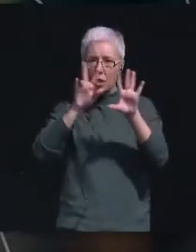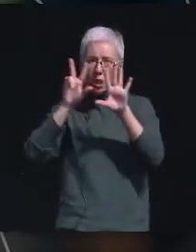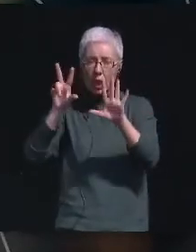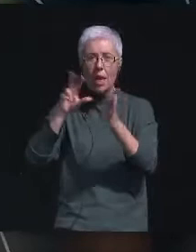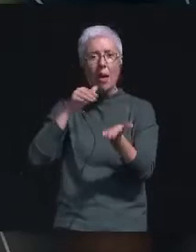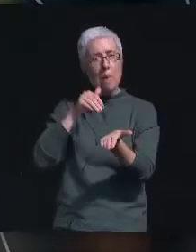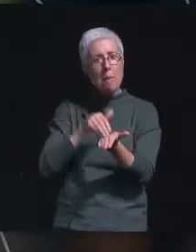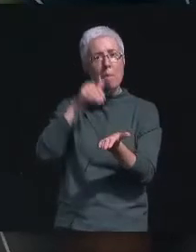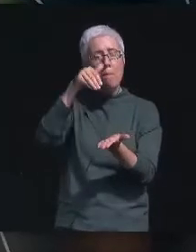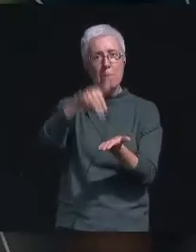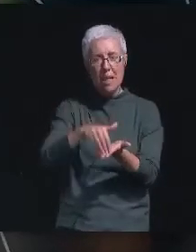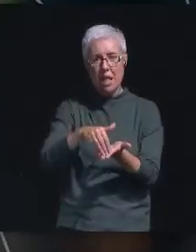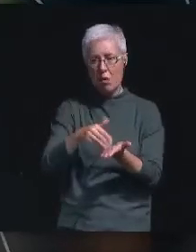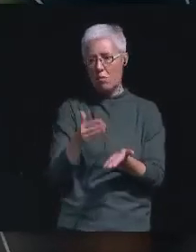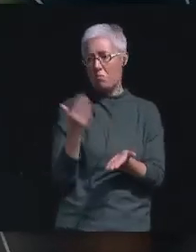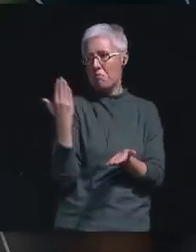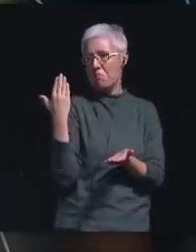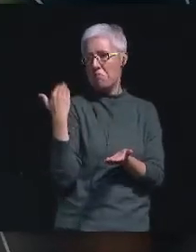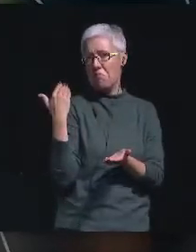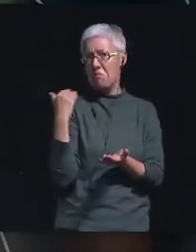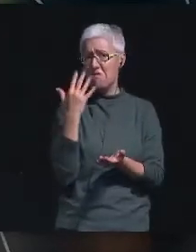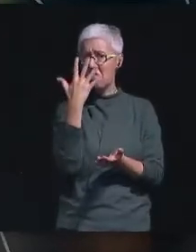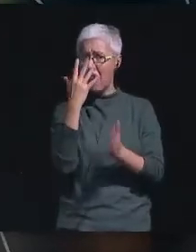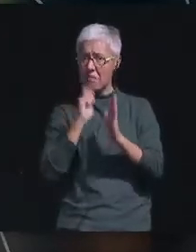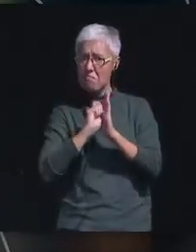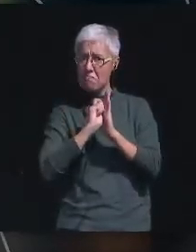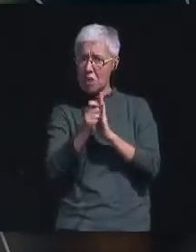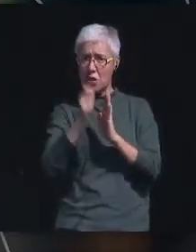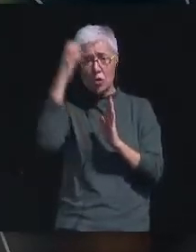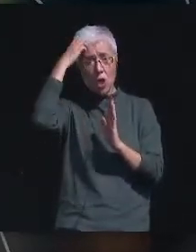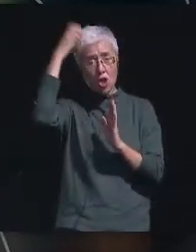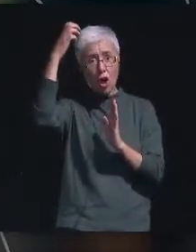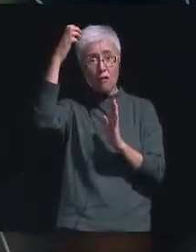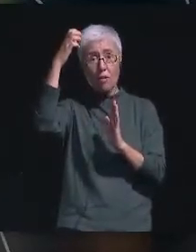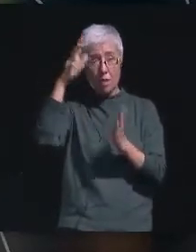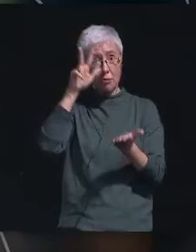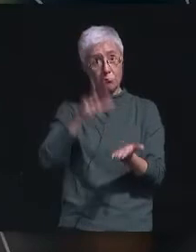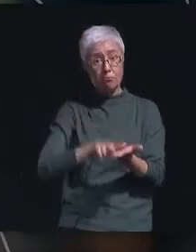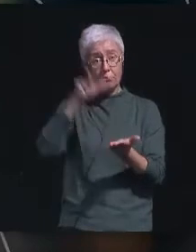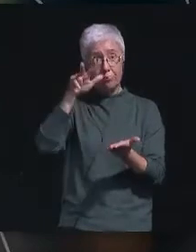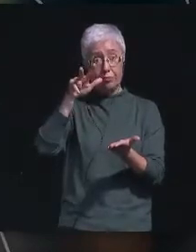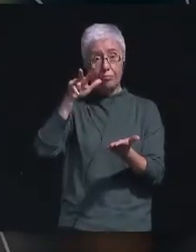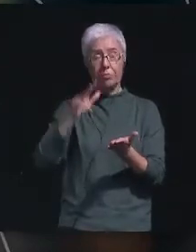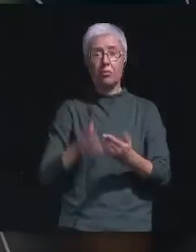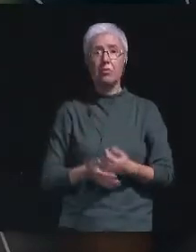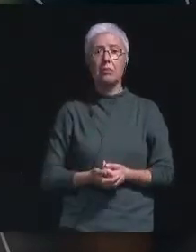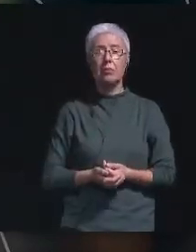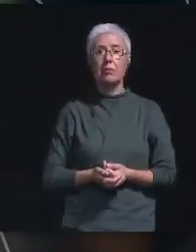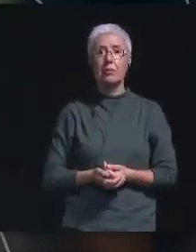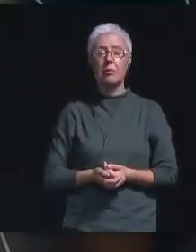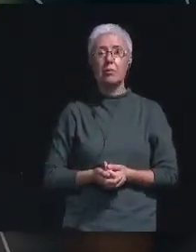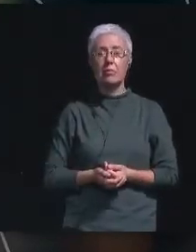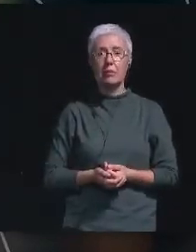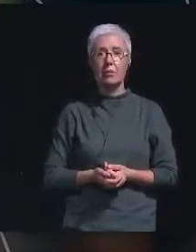de Ministros el 16 de junio, que vienen de la prórroga de los anteriores presupuestos, ¿no? Esto es